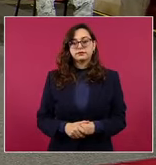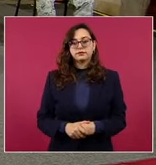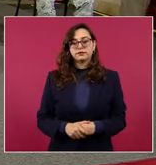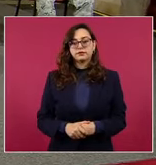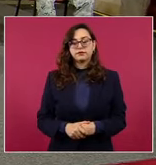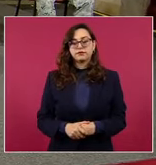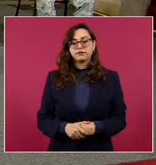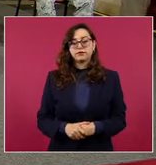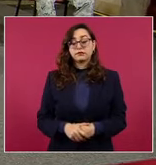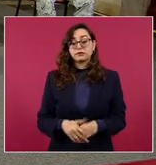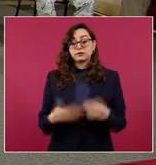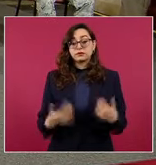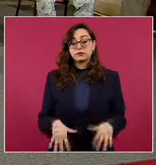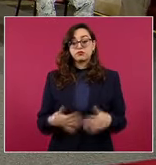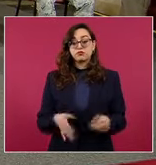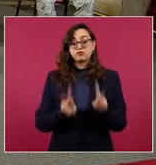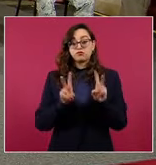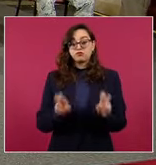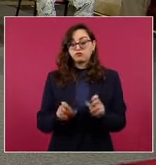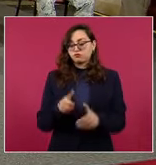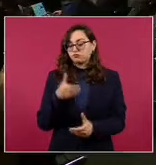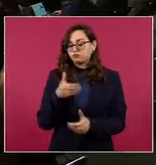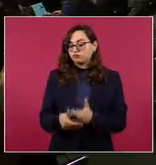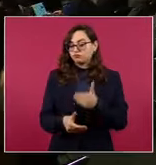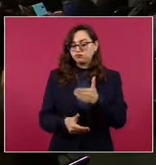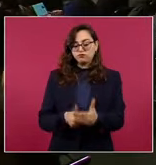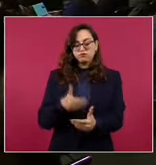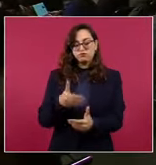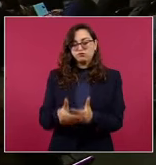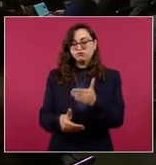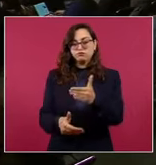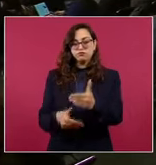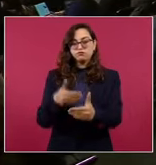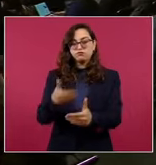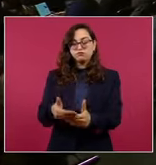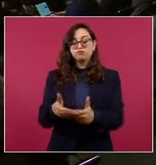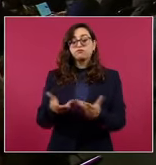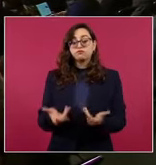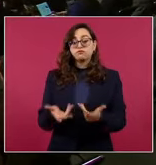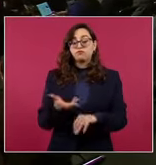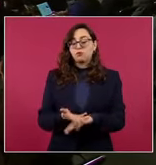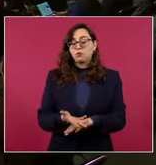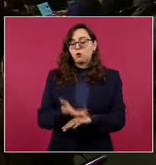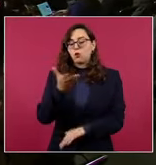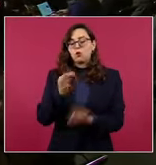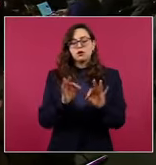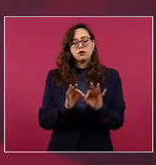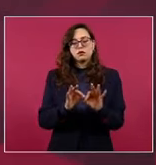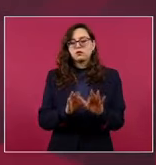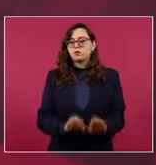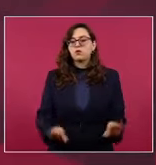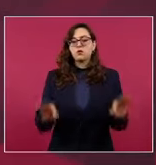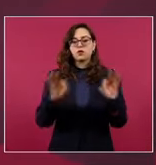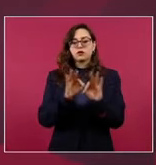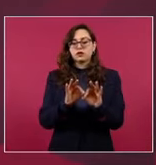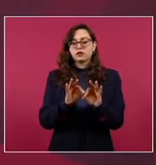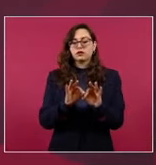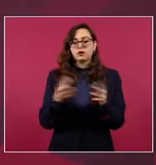avances importantes en la estrategia es el que trabajamos de